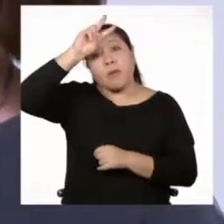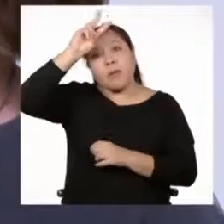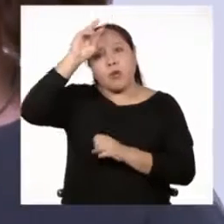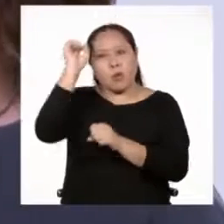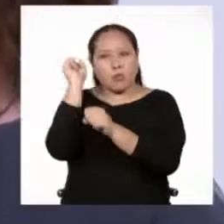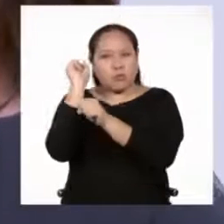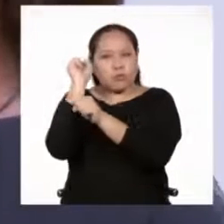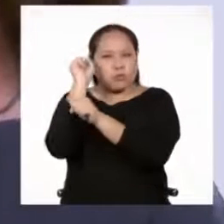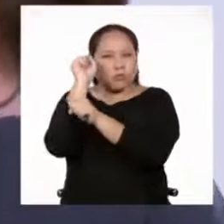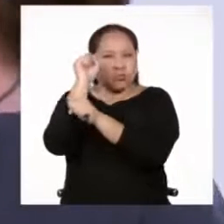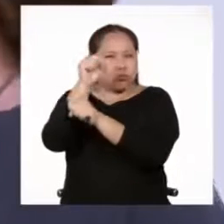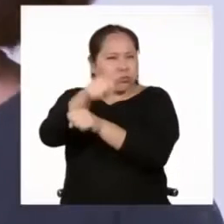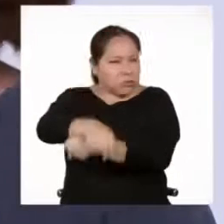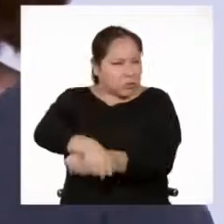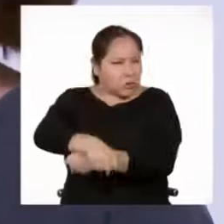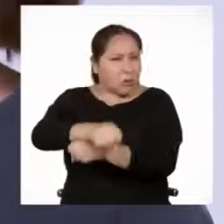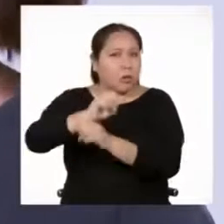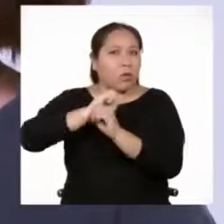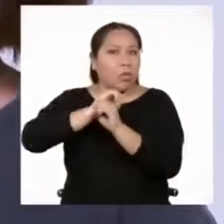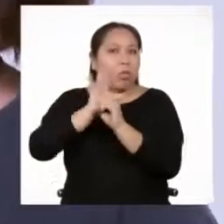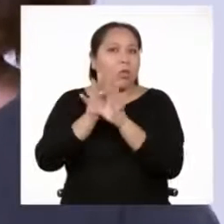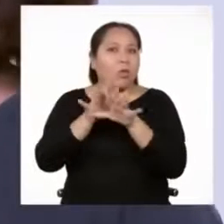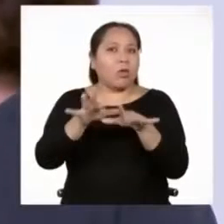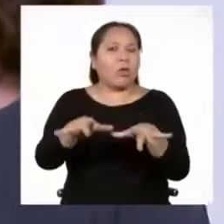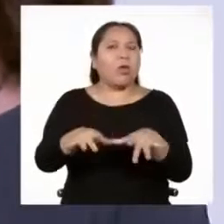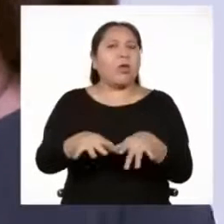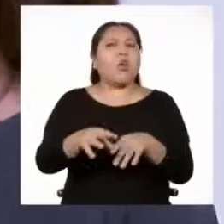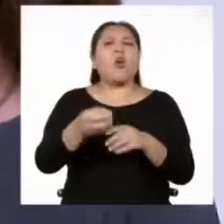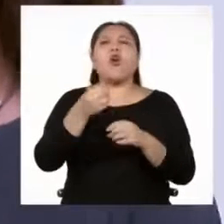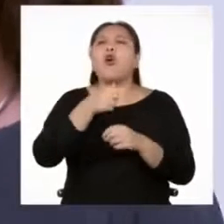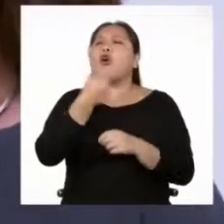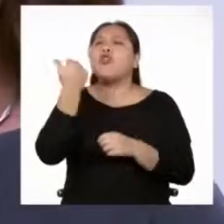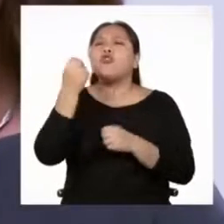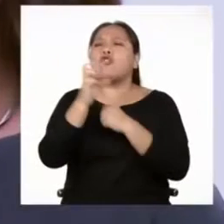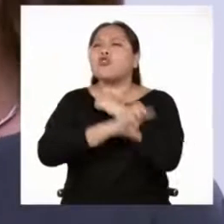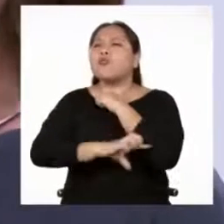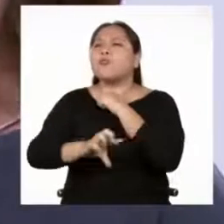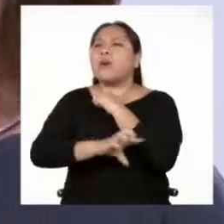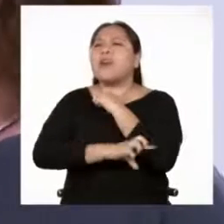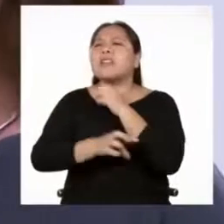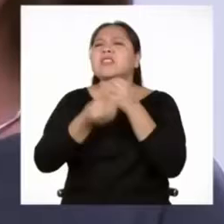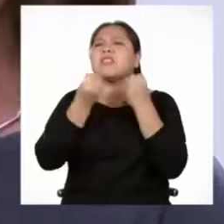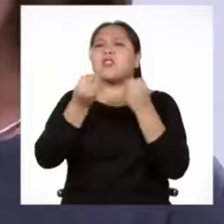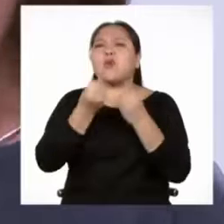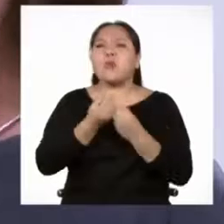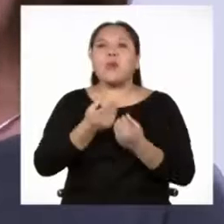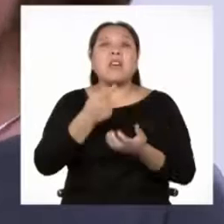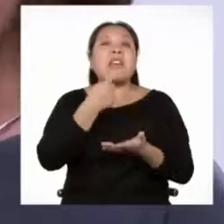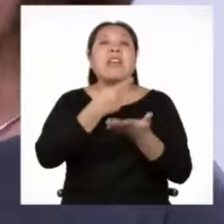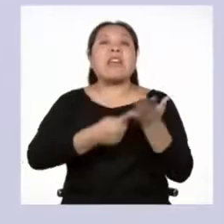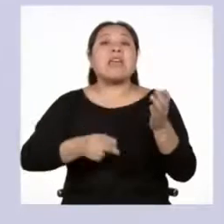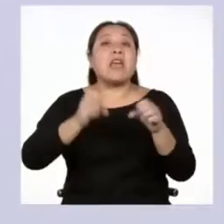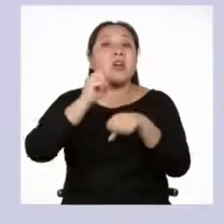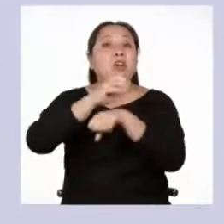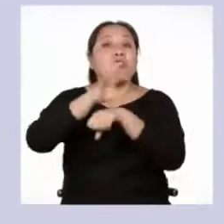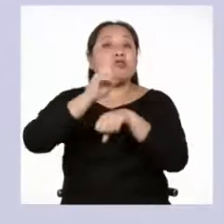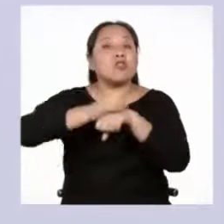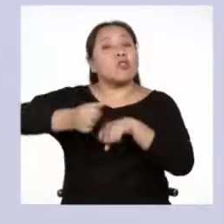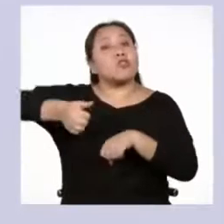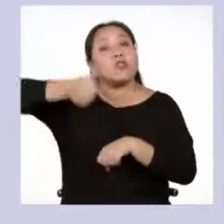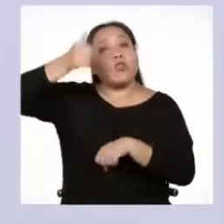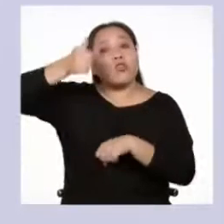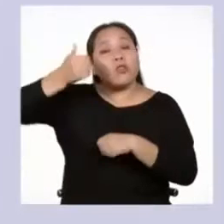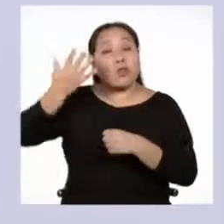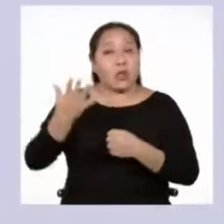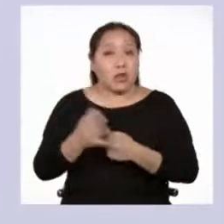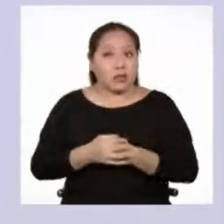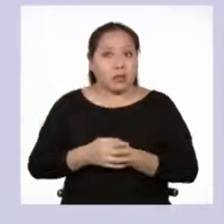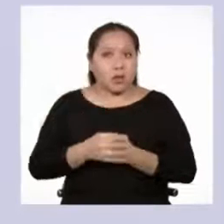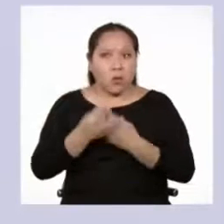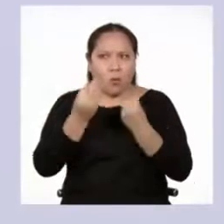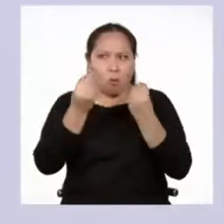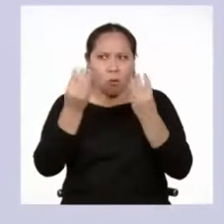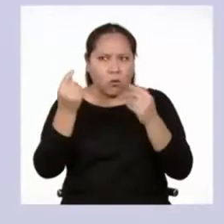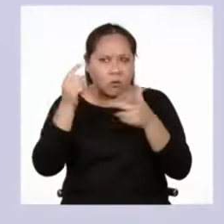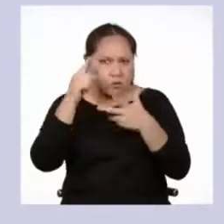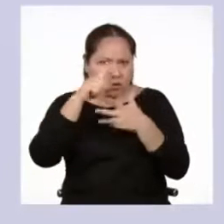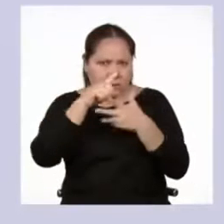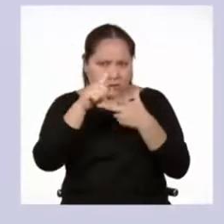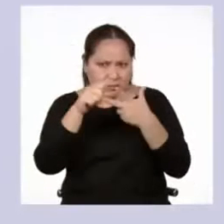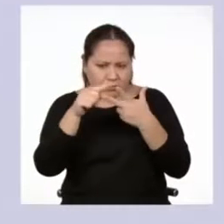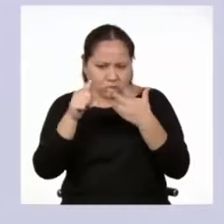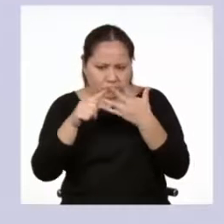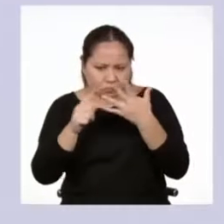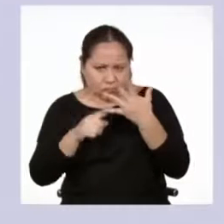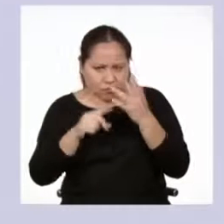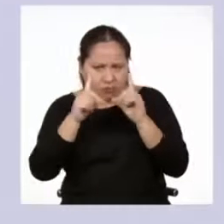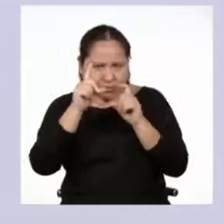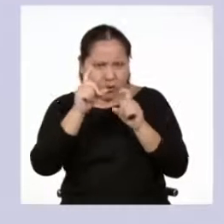el contagio? ¿Cómo van otros países? ¿Y qué es lo que nos indican las autoridades sobre ello? Como puedes ver, son muchas preguntas,